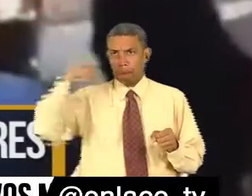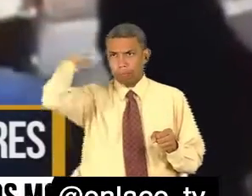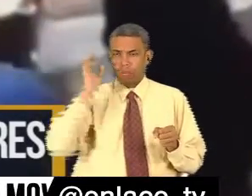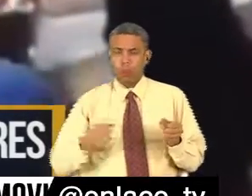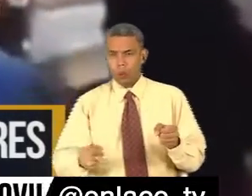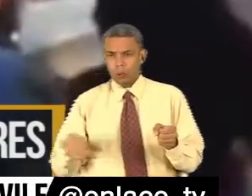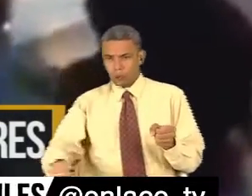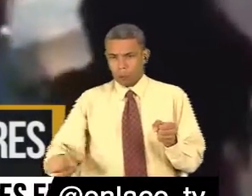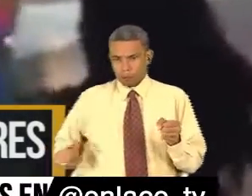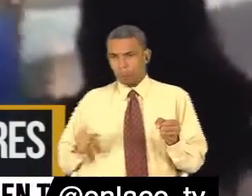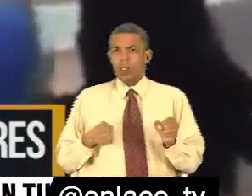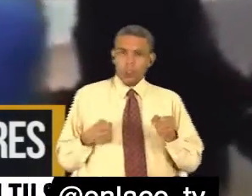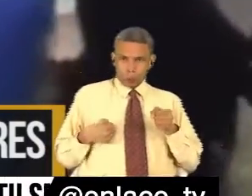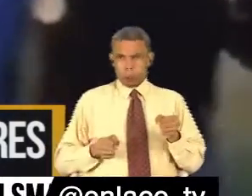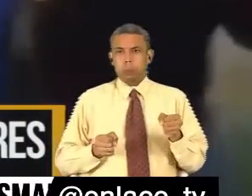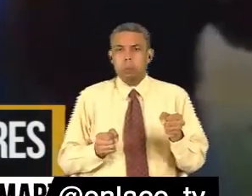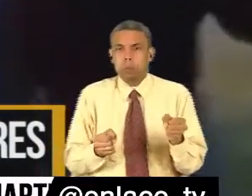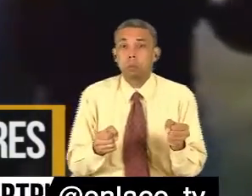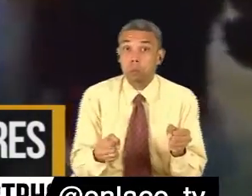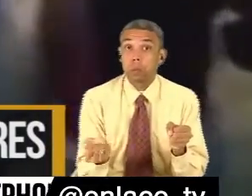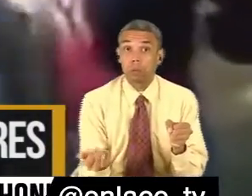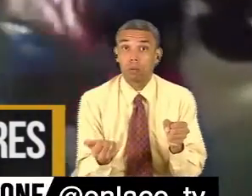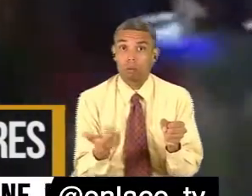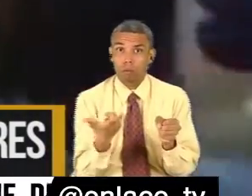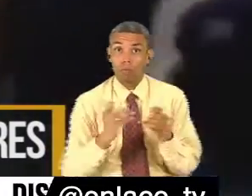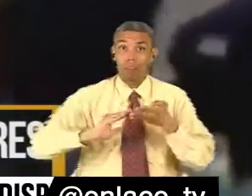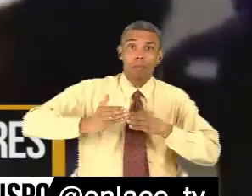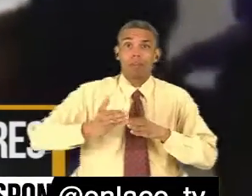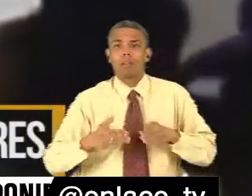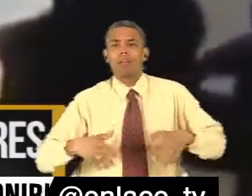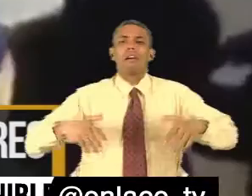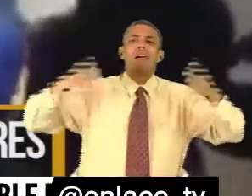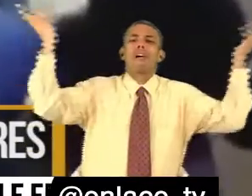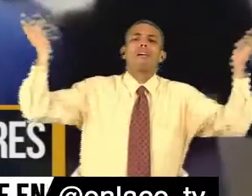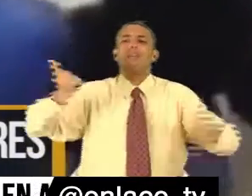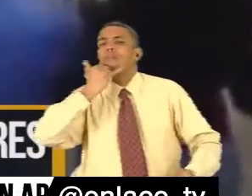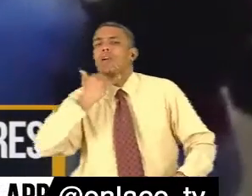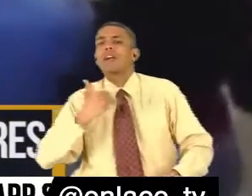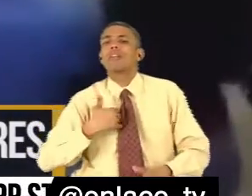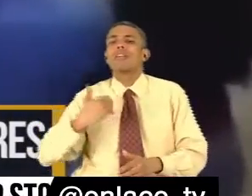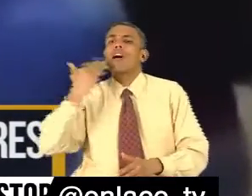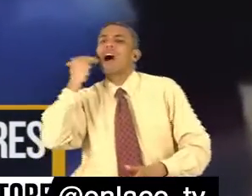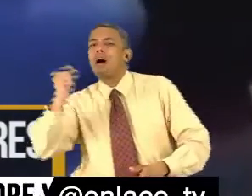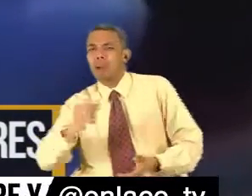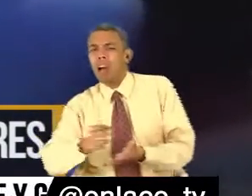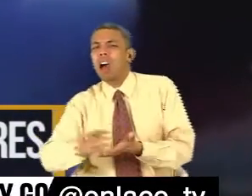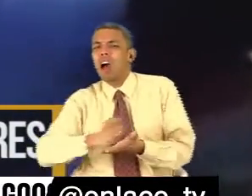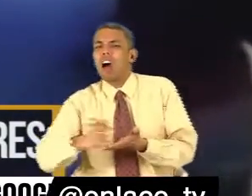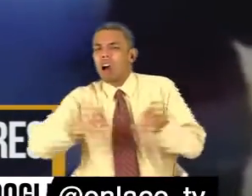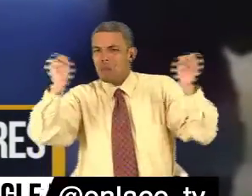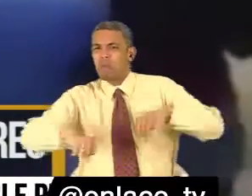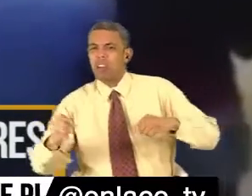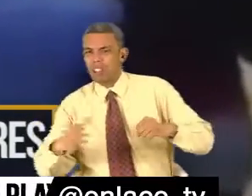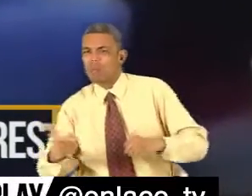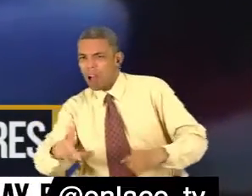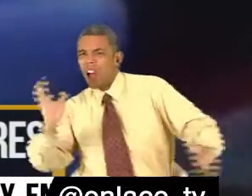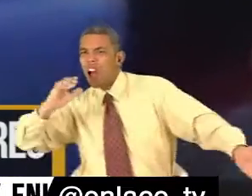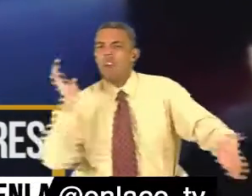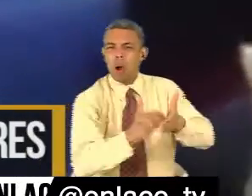celulares la bochornosa escena, mientras que otros solo se atrevían a insinuarle a la mujer que lo golpeara más, incitando a la gresca.